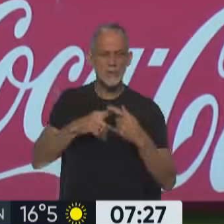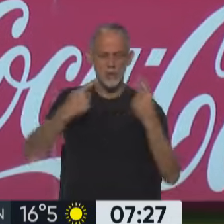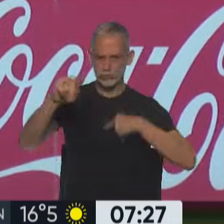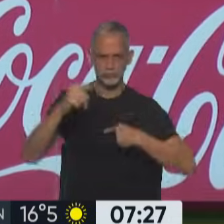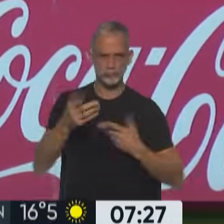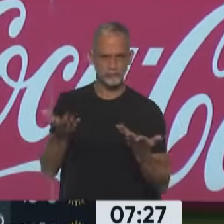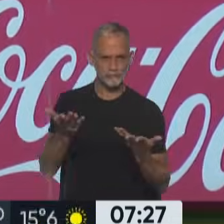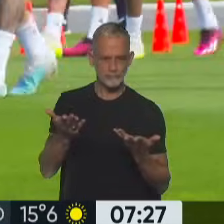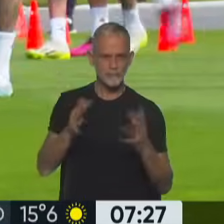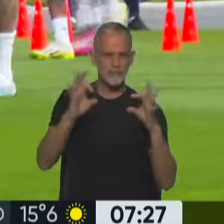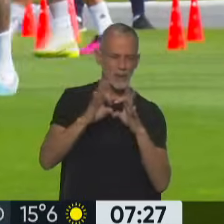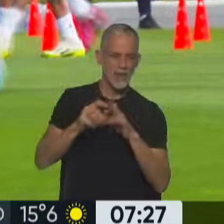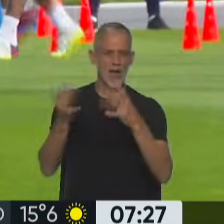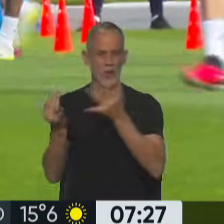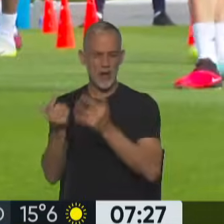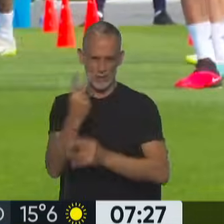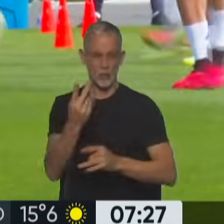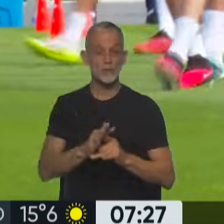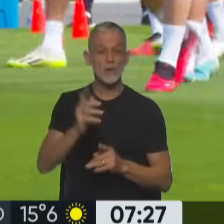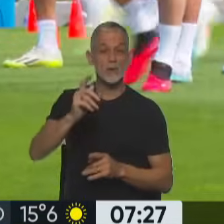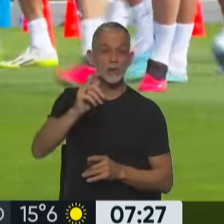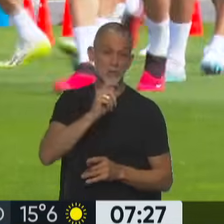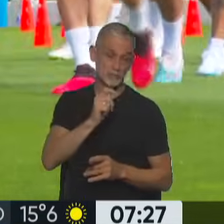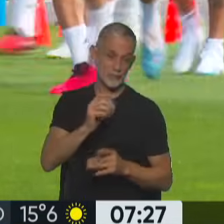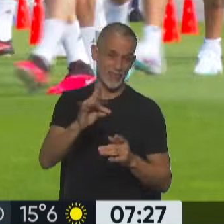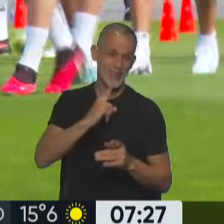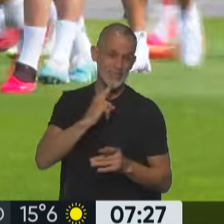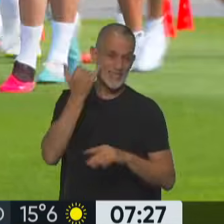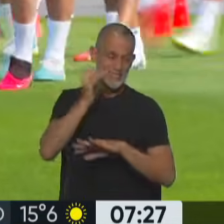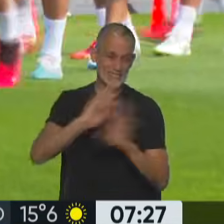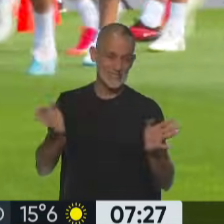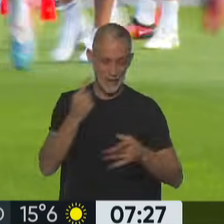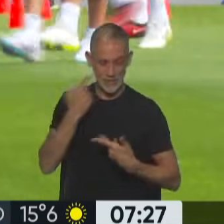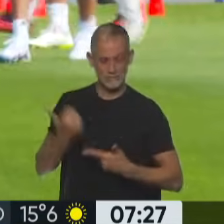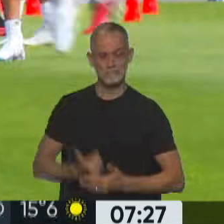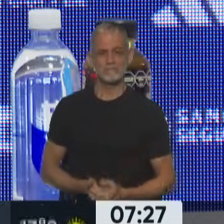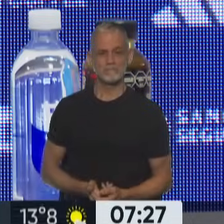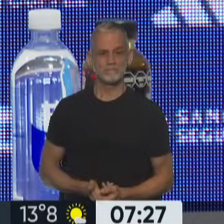por estos jugadores. Pero habló el técnico de la selección argentina y lo estamos compartiendo.